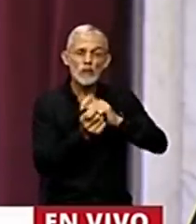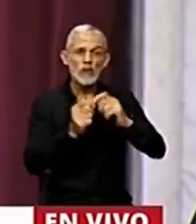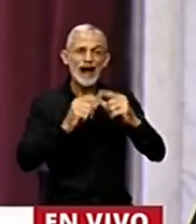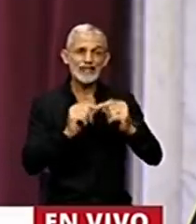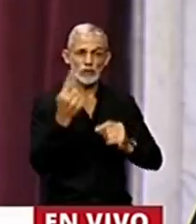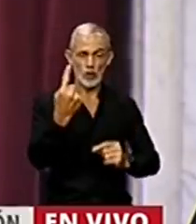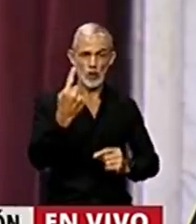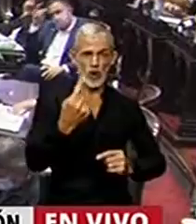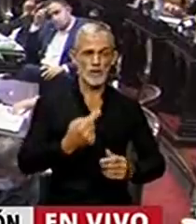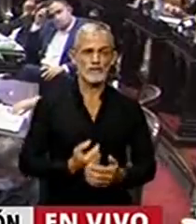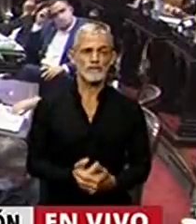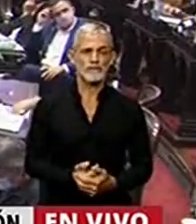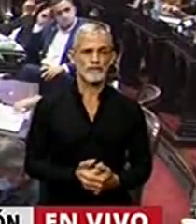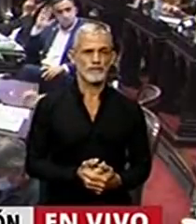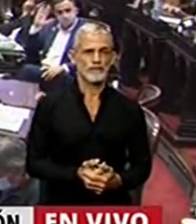artículo primero?